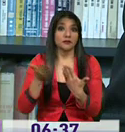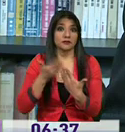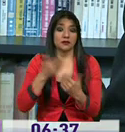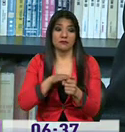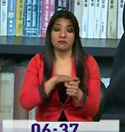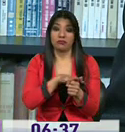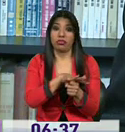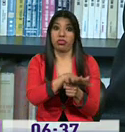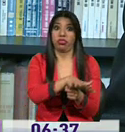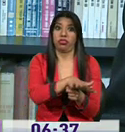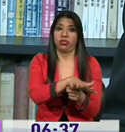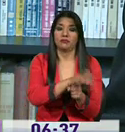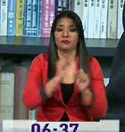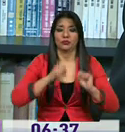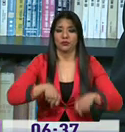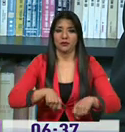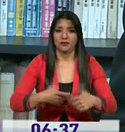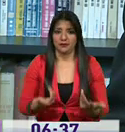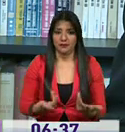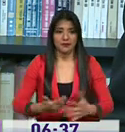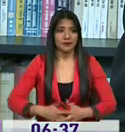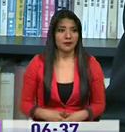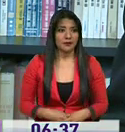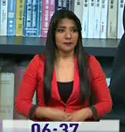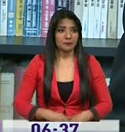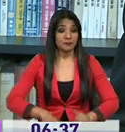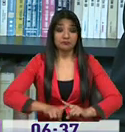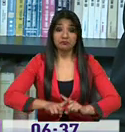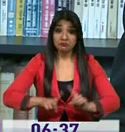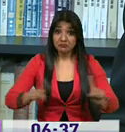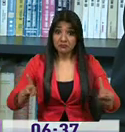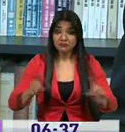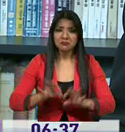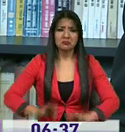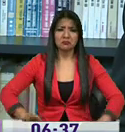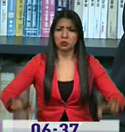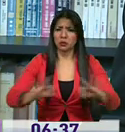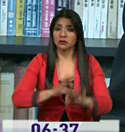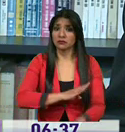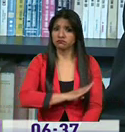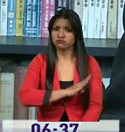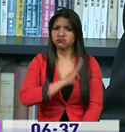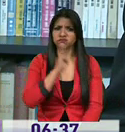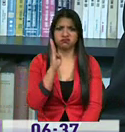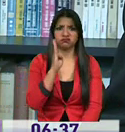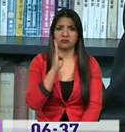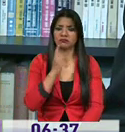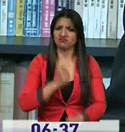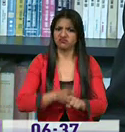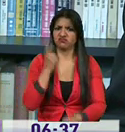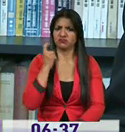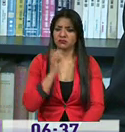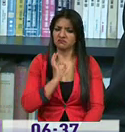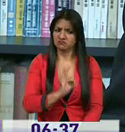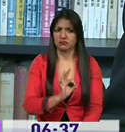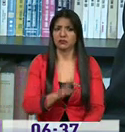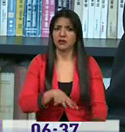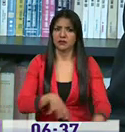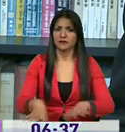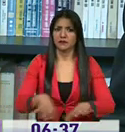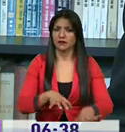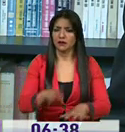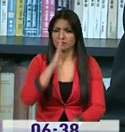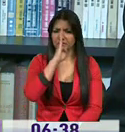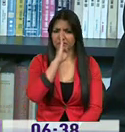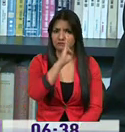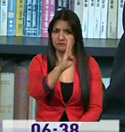de considerarlas. Pero si se quiere ser severos en el accionar en